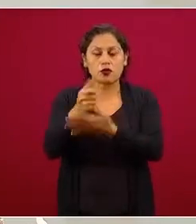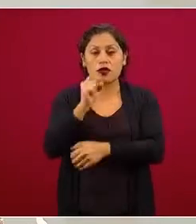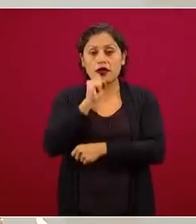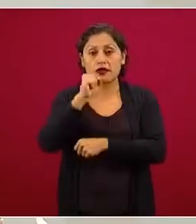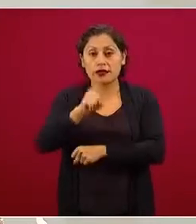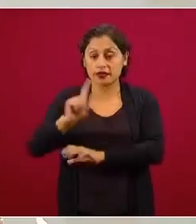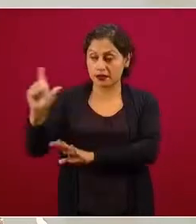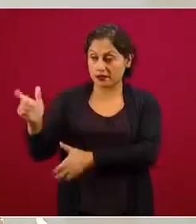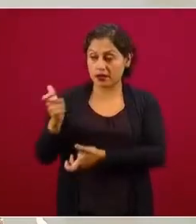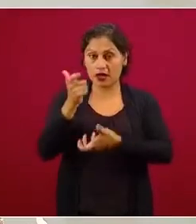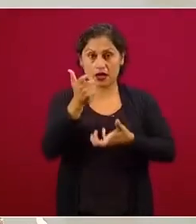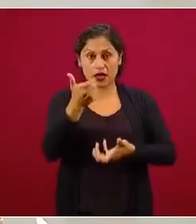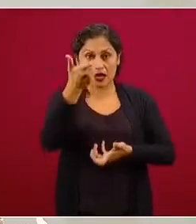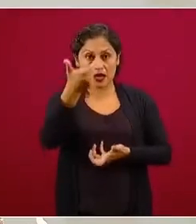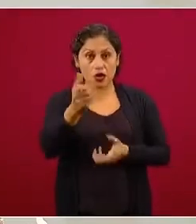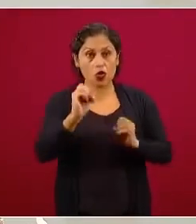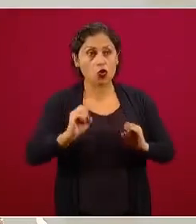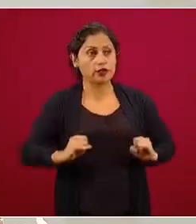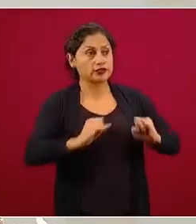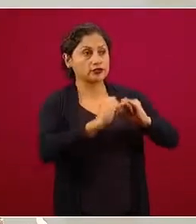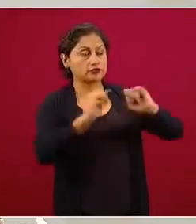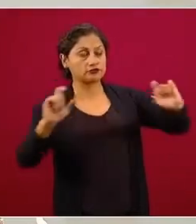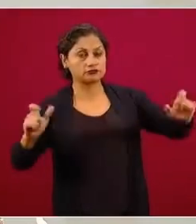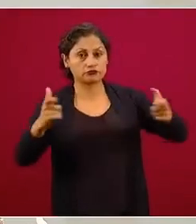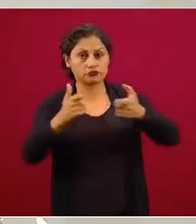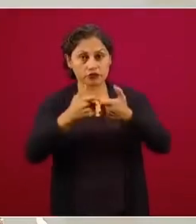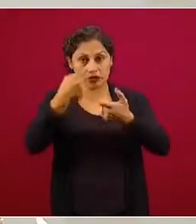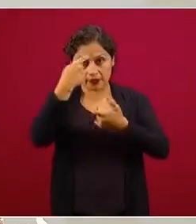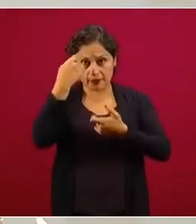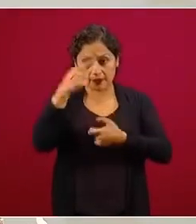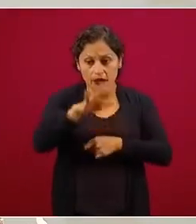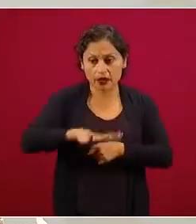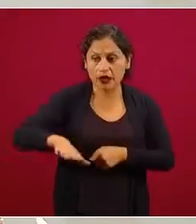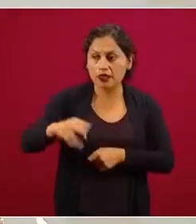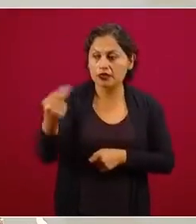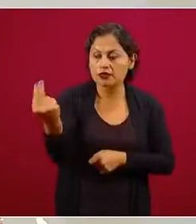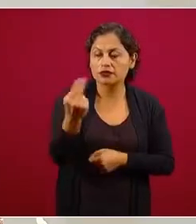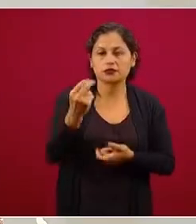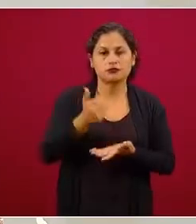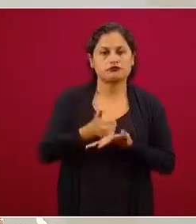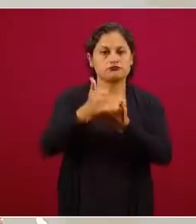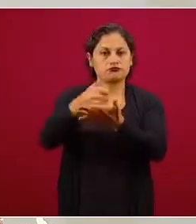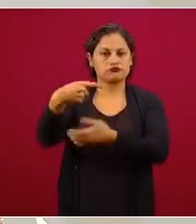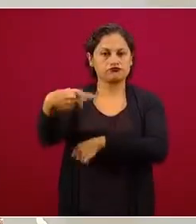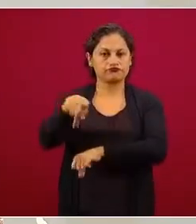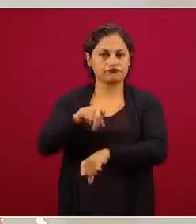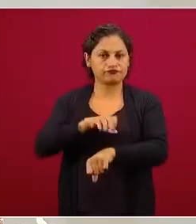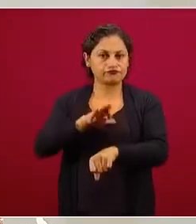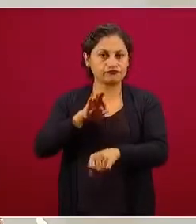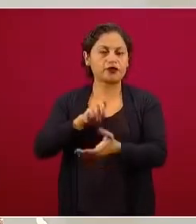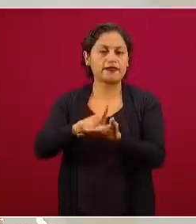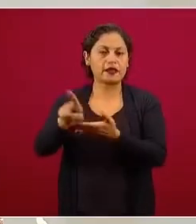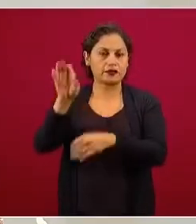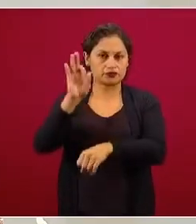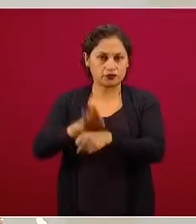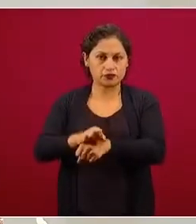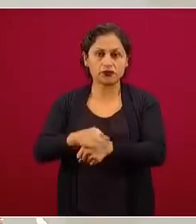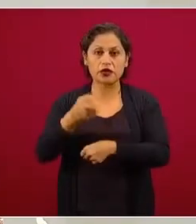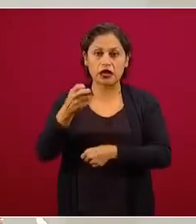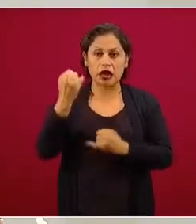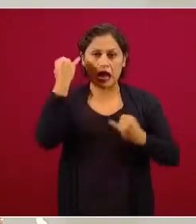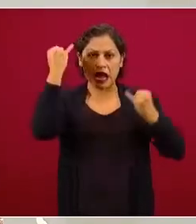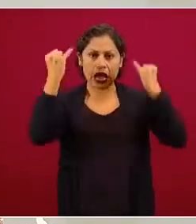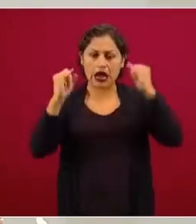recursos económicos e institucionales a quienes lo requieran como un derecho. Y hablo aquí de la creatividad porque nuestra